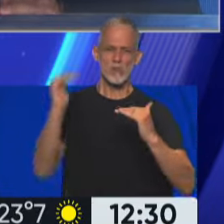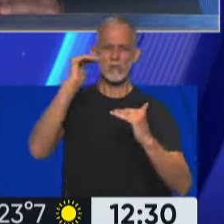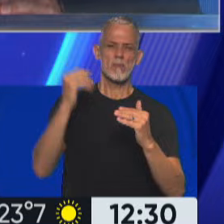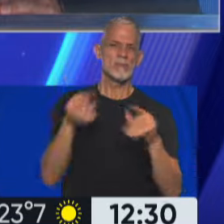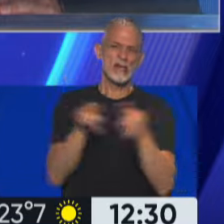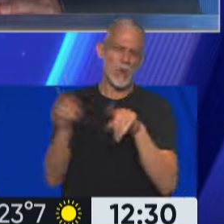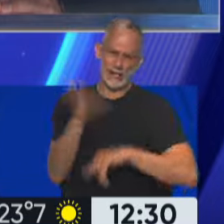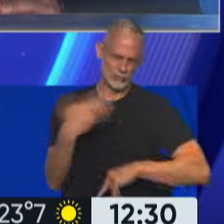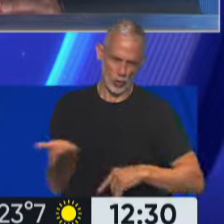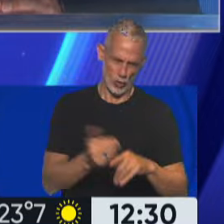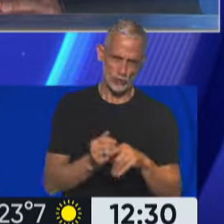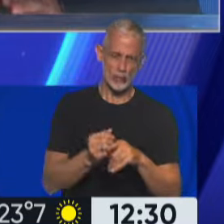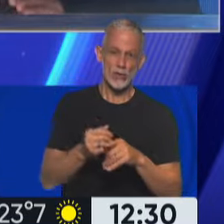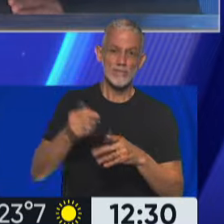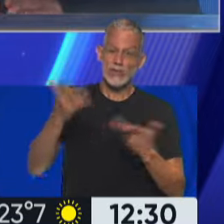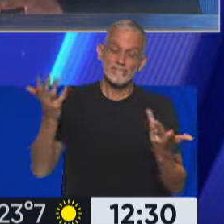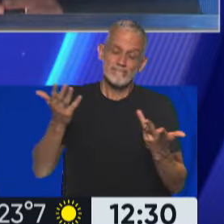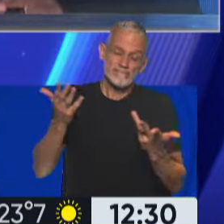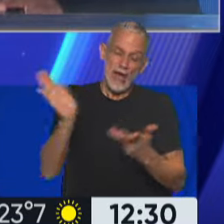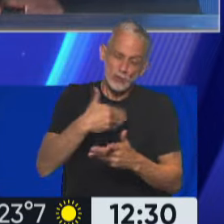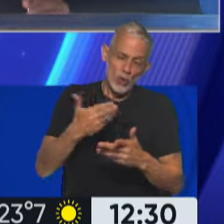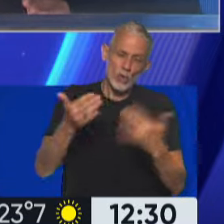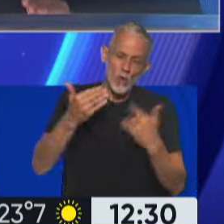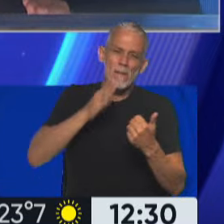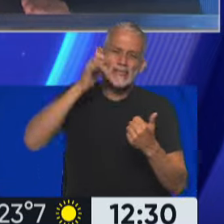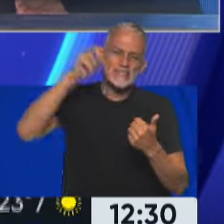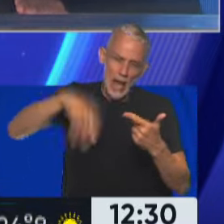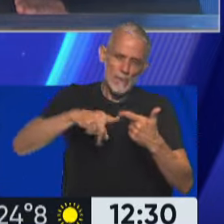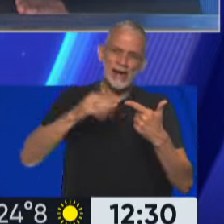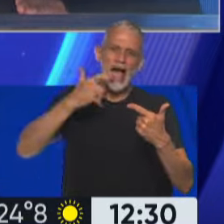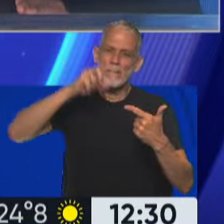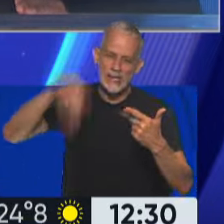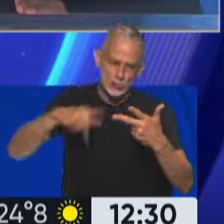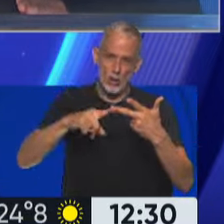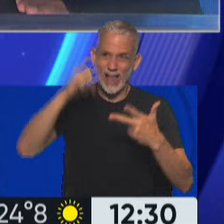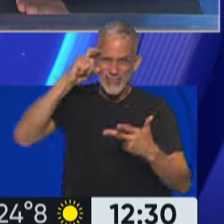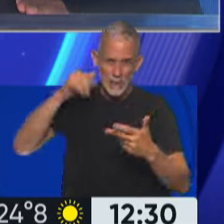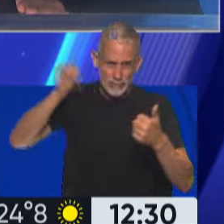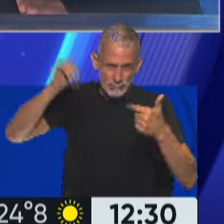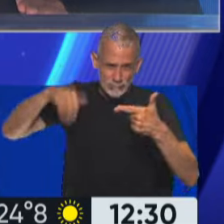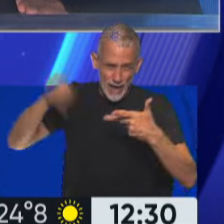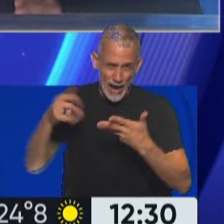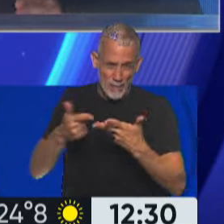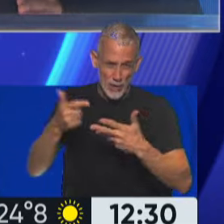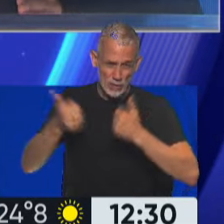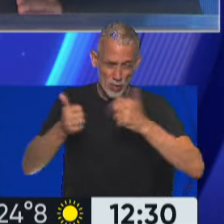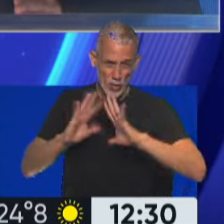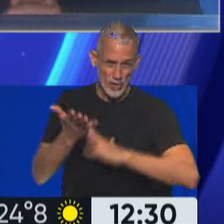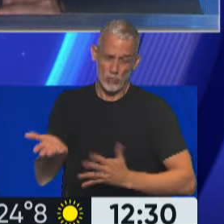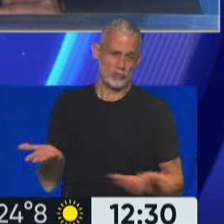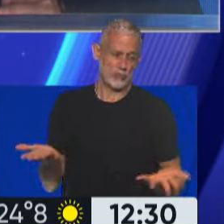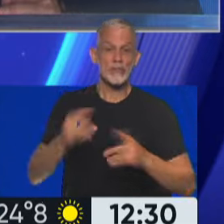eh los muros no perdonan no perdonan a verstapen no perdonan a Hamilton 10 campeonatos del mundo entre ellos eh eh